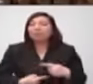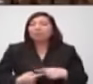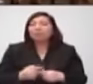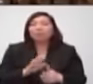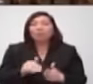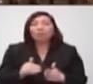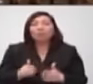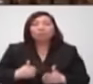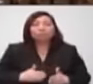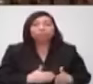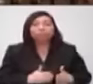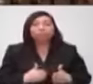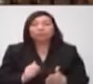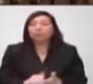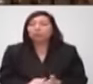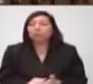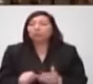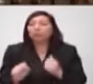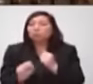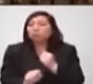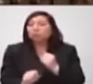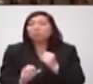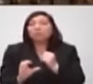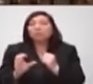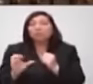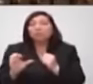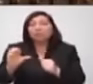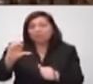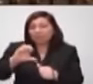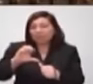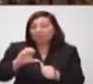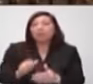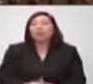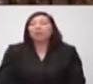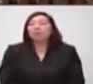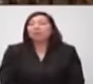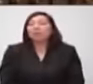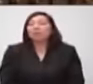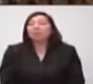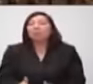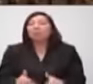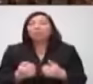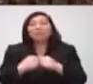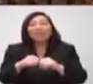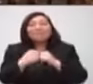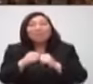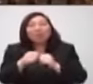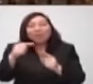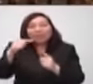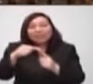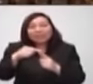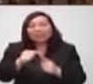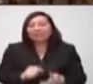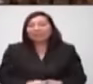toda la Panamericana Sur, Centro, digamos, me refiero a la parte que está por el hipódromo, y hasta la